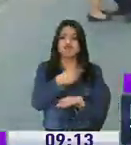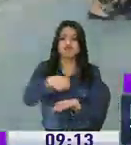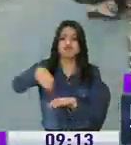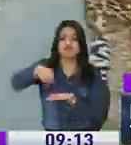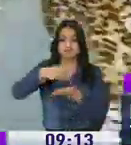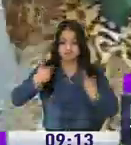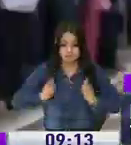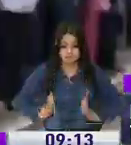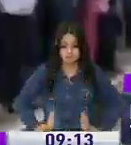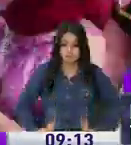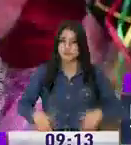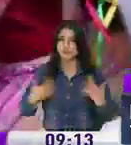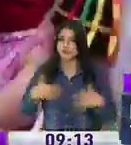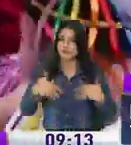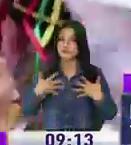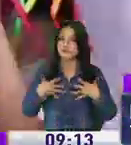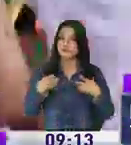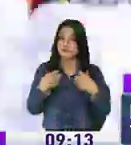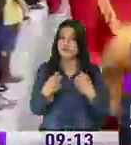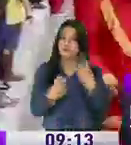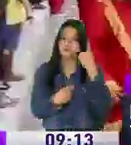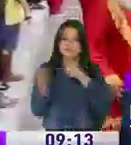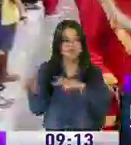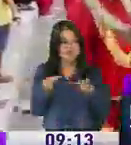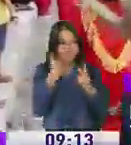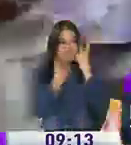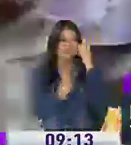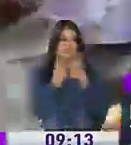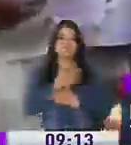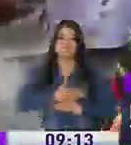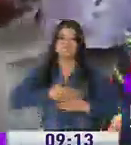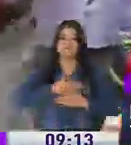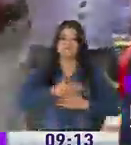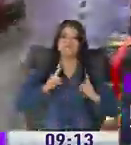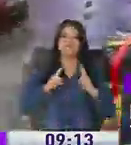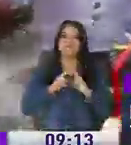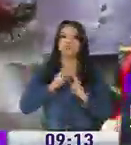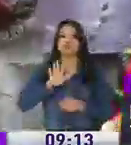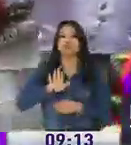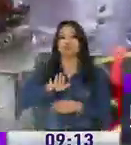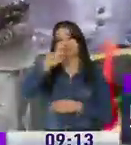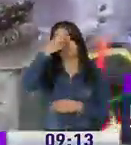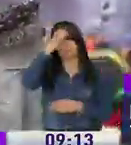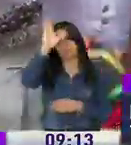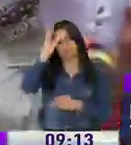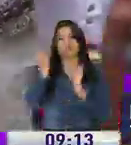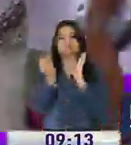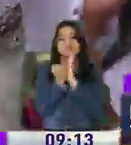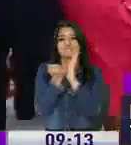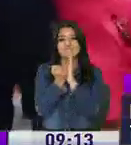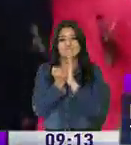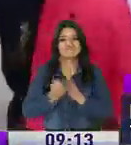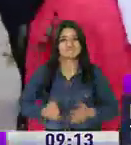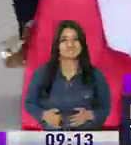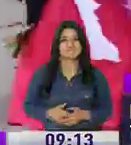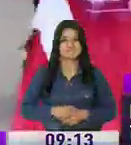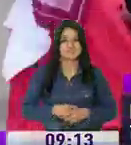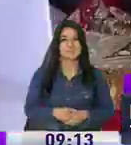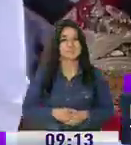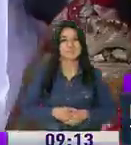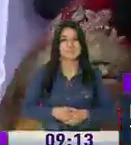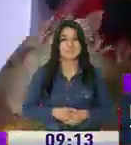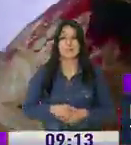sus disfraces ponen a prueba la valentía de sus visitantes para disfrutar y conocer un poco más de nuestra riqueza cultural. Para